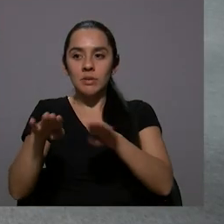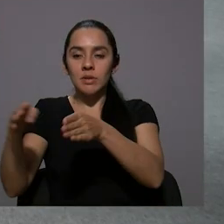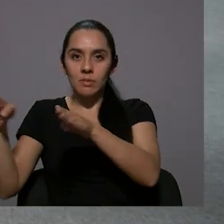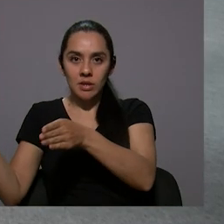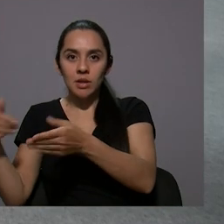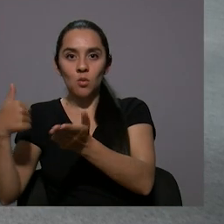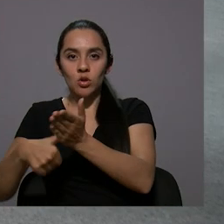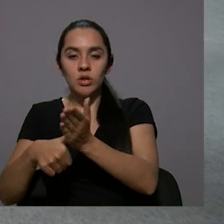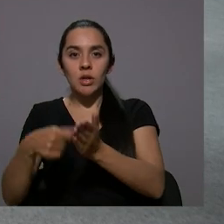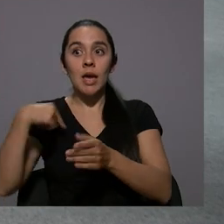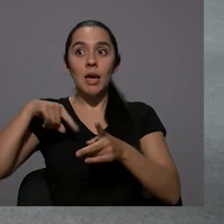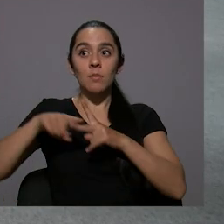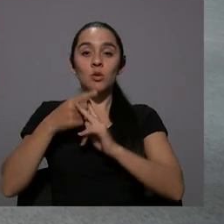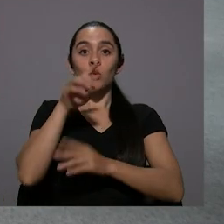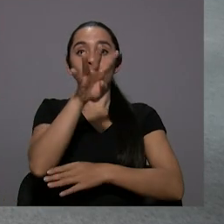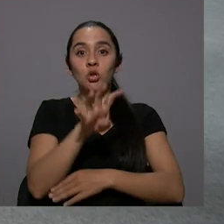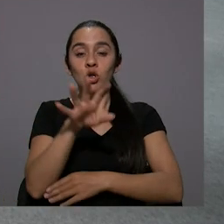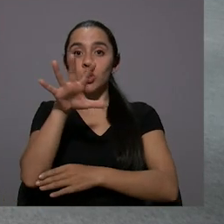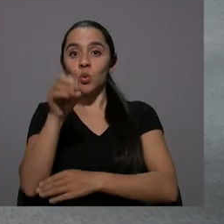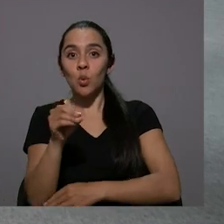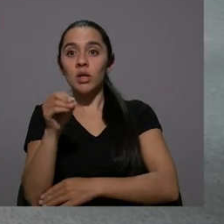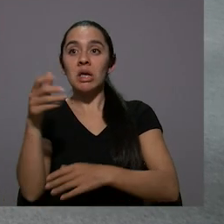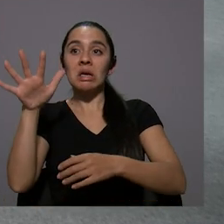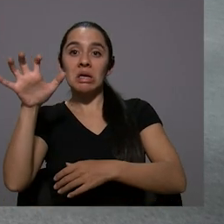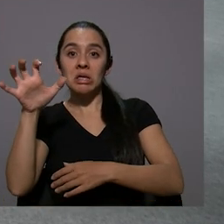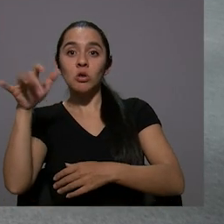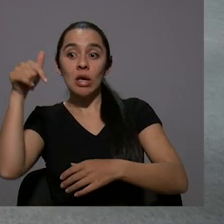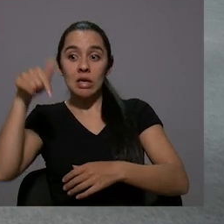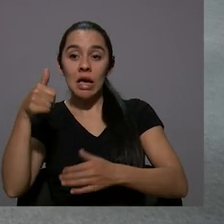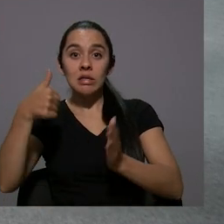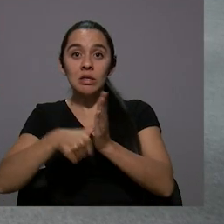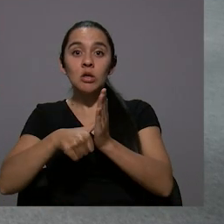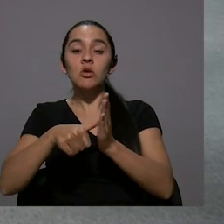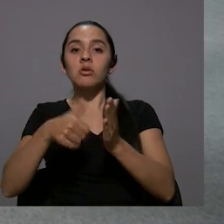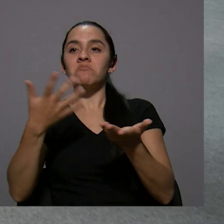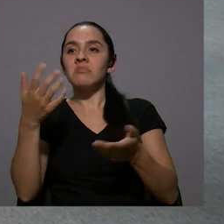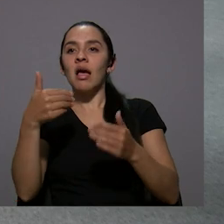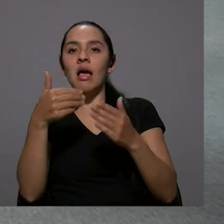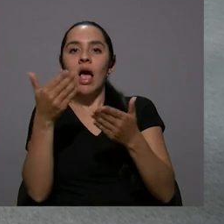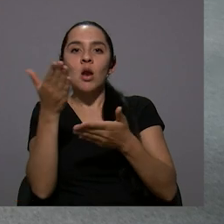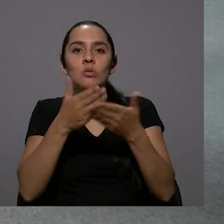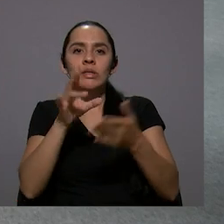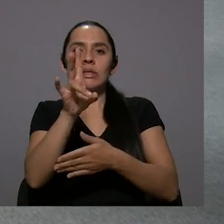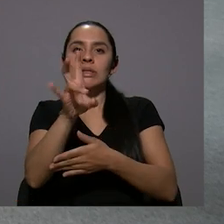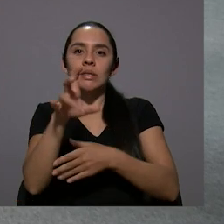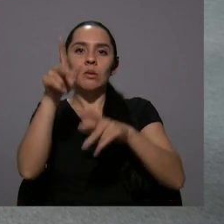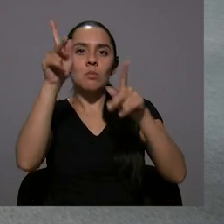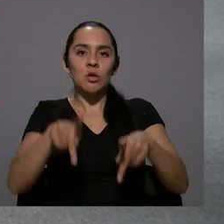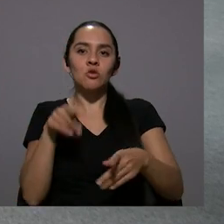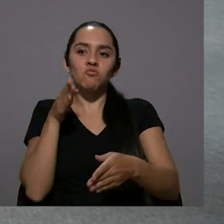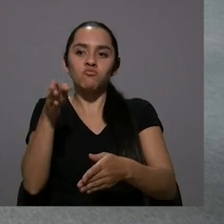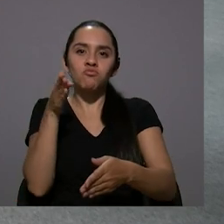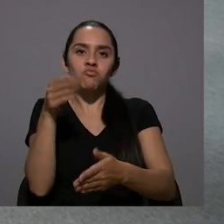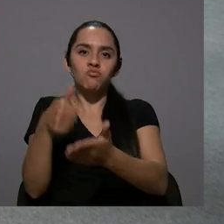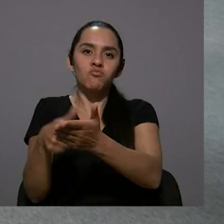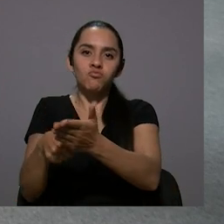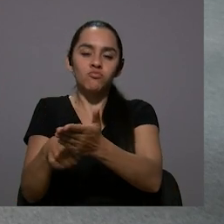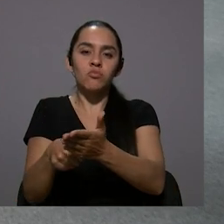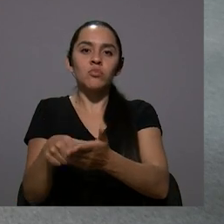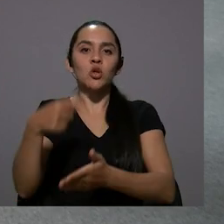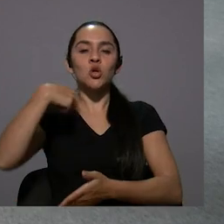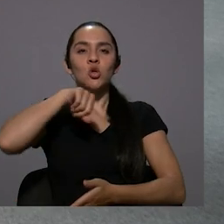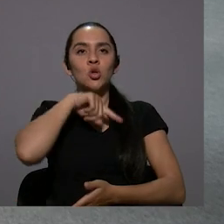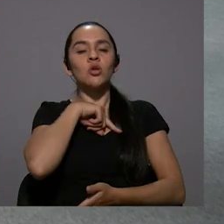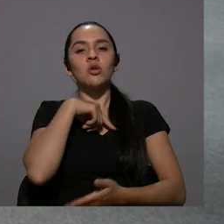llegado empezamos en 450 500 ya estas elecciones habían mesas hasta de 700 electores verdad con